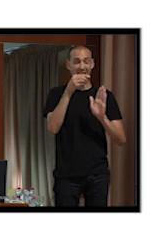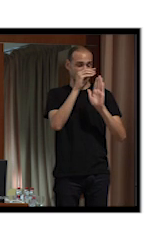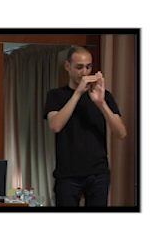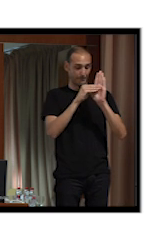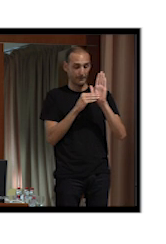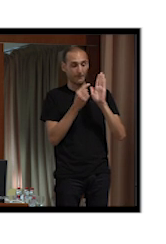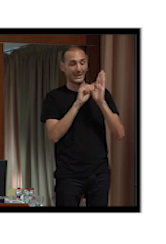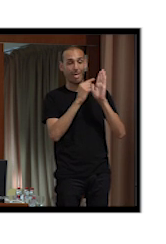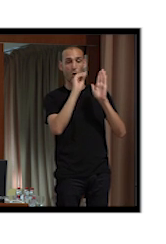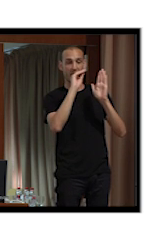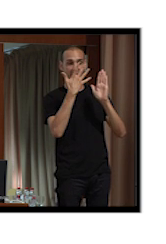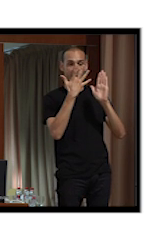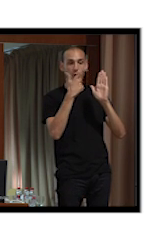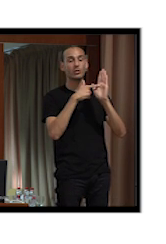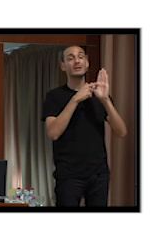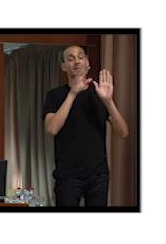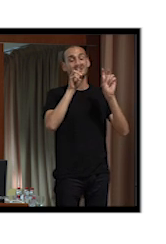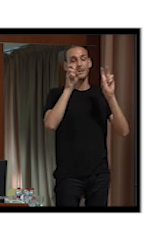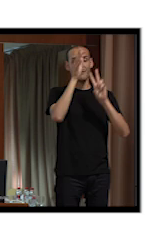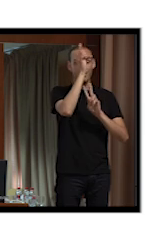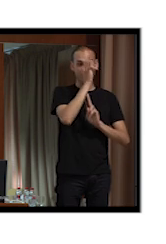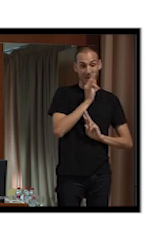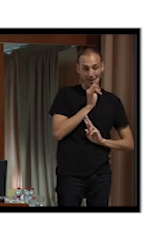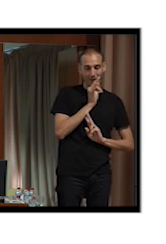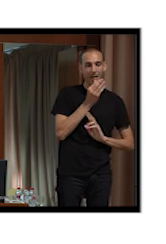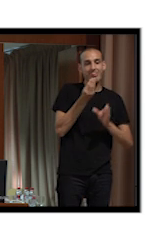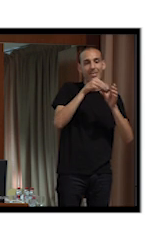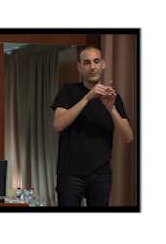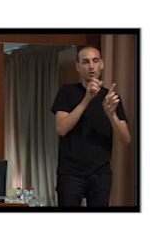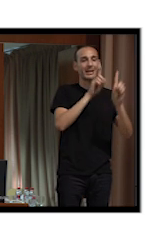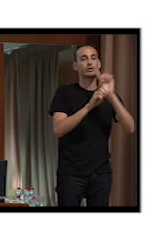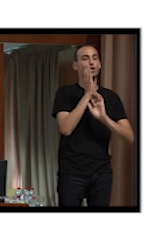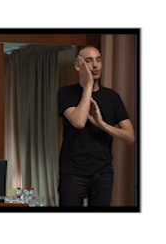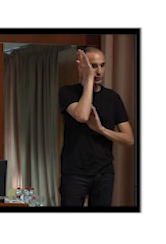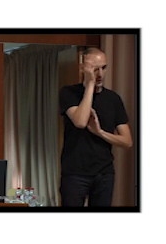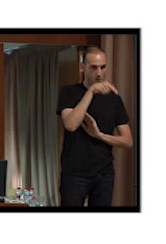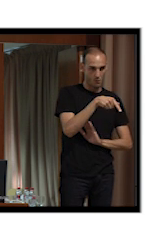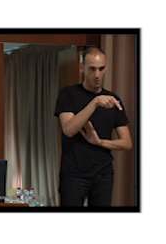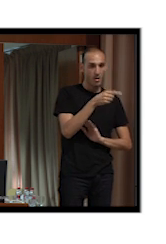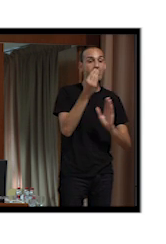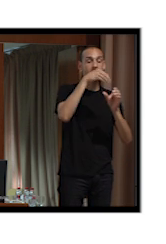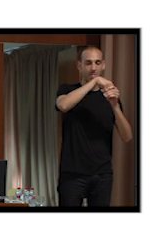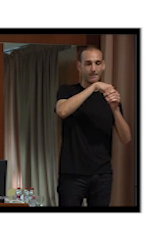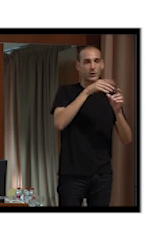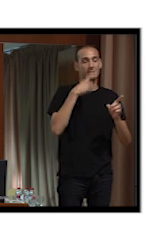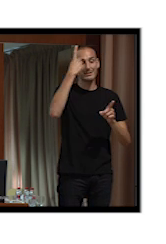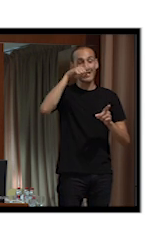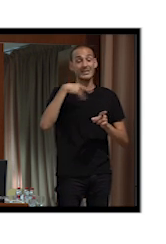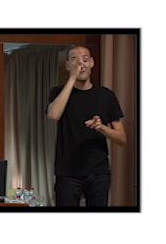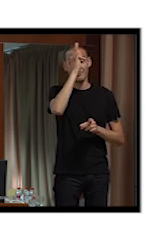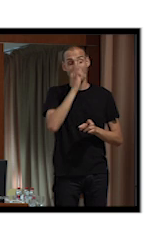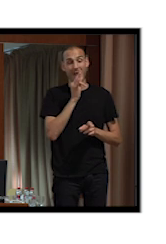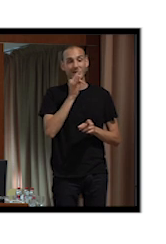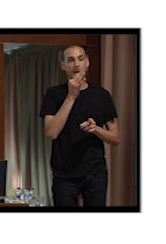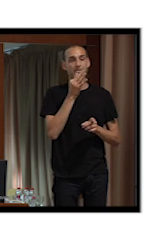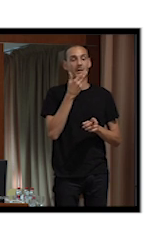otros trastornos del sueño, la fibromialgia. La fibromialgia, vosotros sabéis, es una patología que tiene como faceta